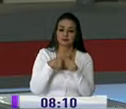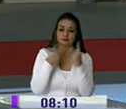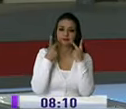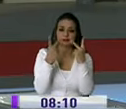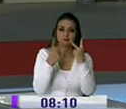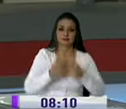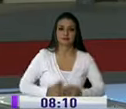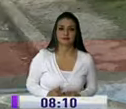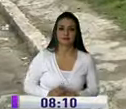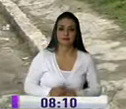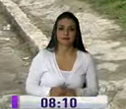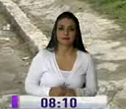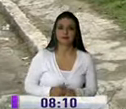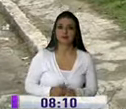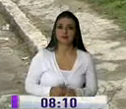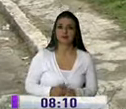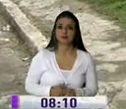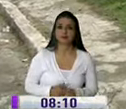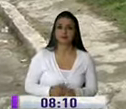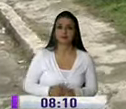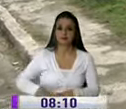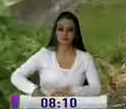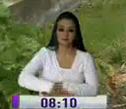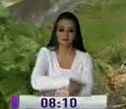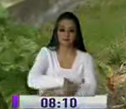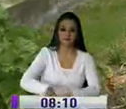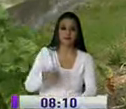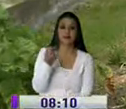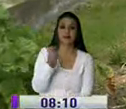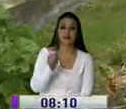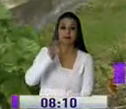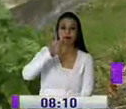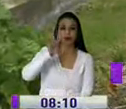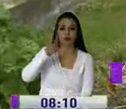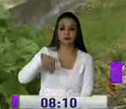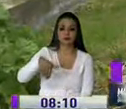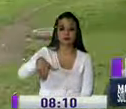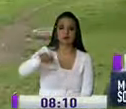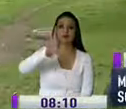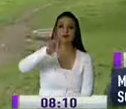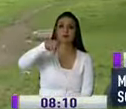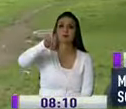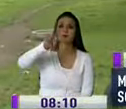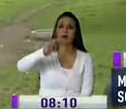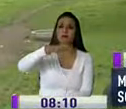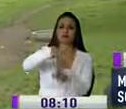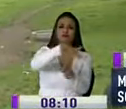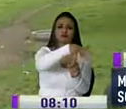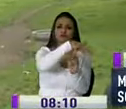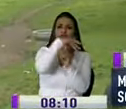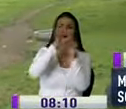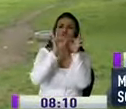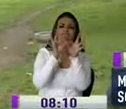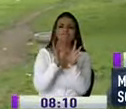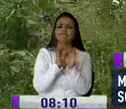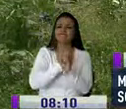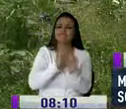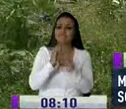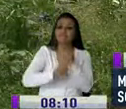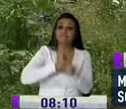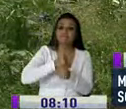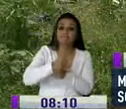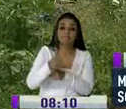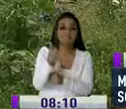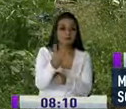esto. Entre las calles S42 y Teresa Tipán, existe un parque que no ha recibido mantenimiento en años, según la versión de